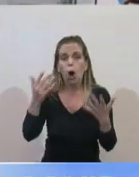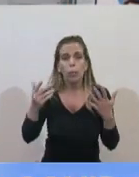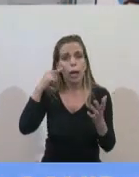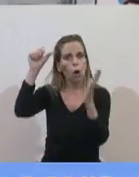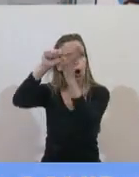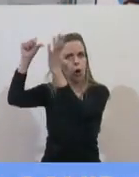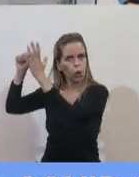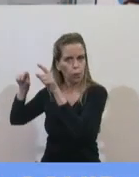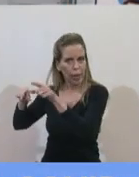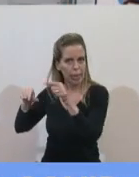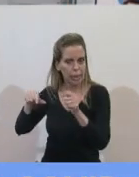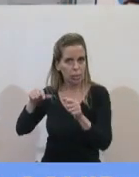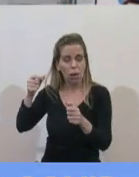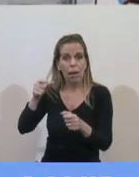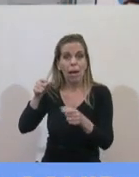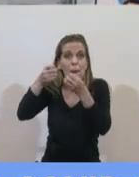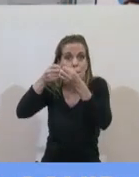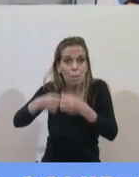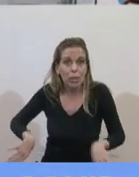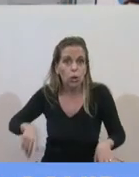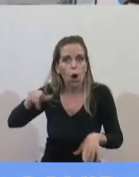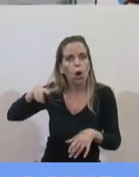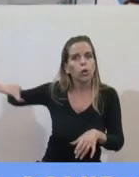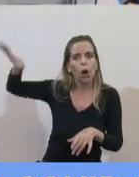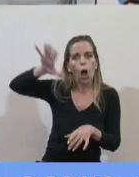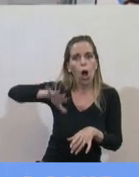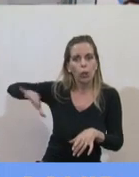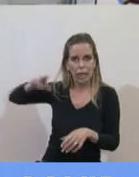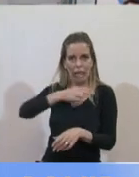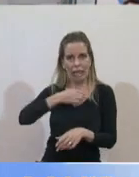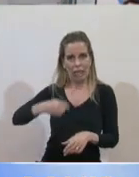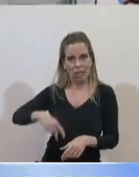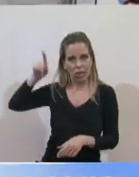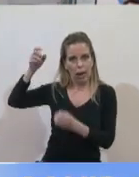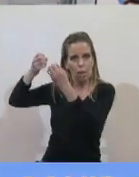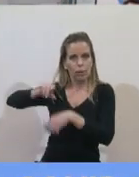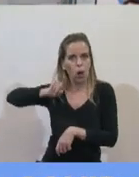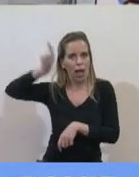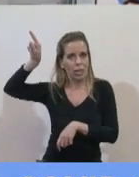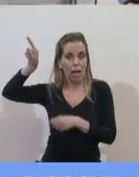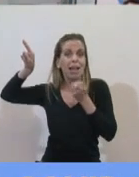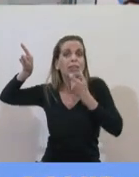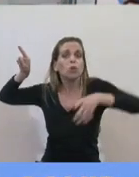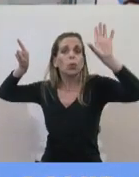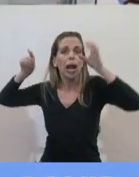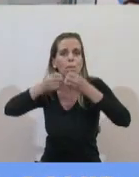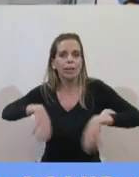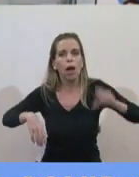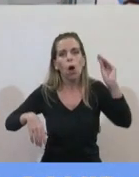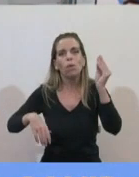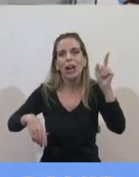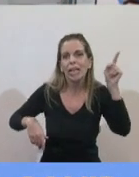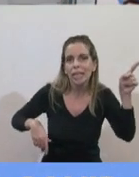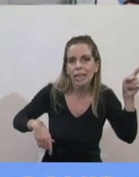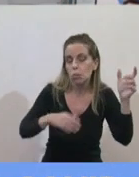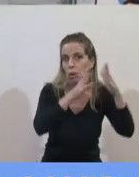porque porque esto comenzó en las antípodas comenzó en china se hubiera comenzado en brasil y no nos sobrado tiempo